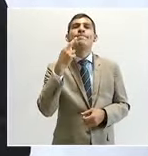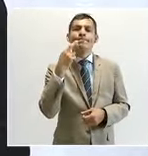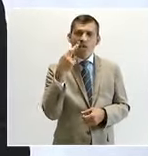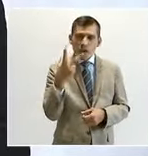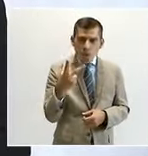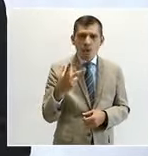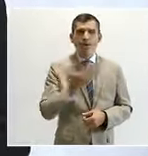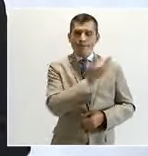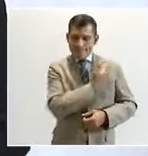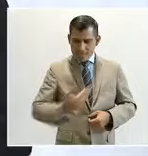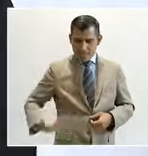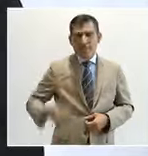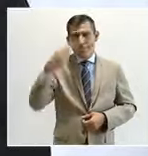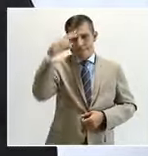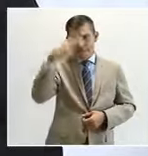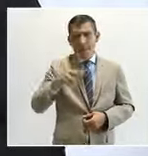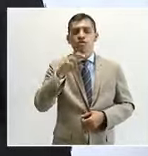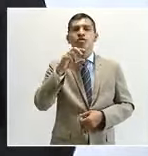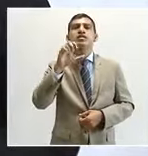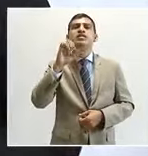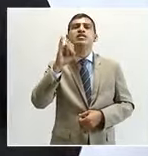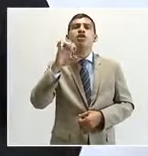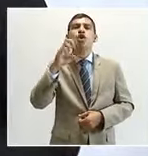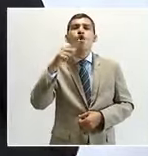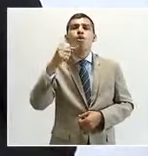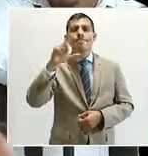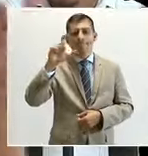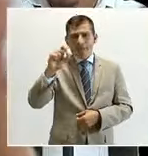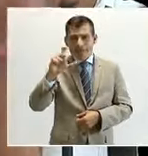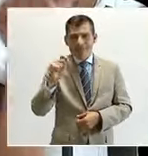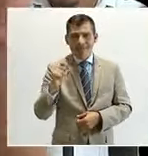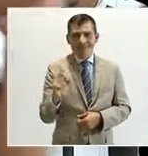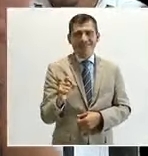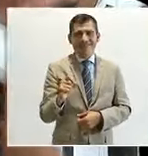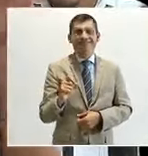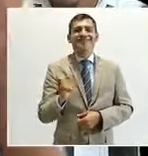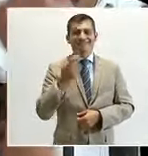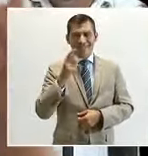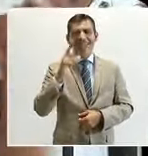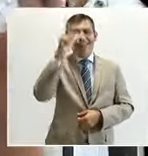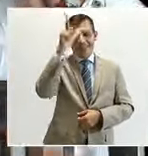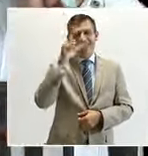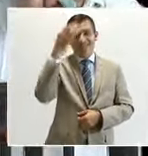siglo 20 el general Lázaro Cárdenas del Río